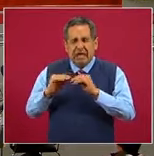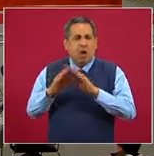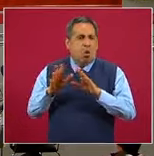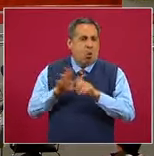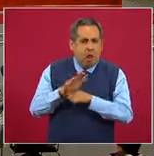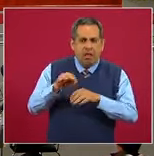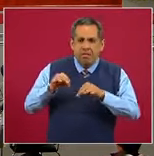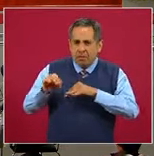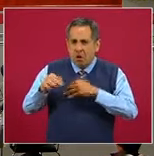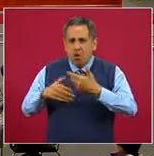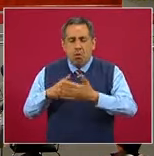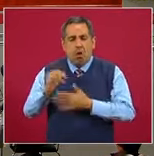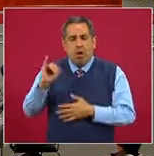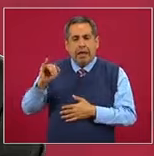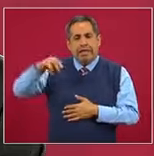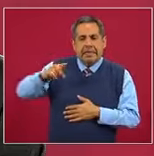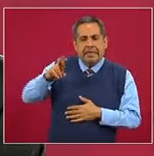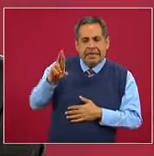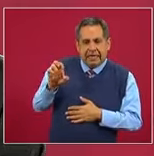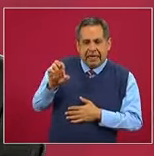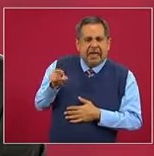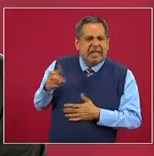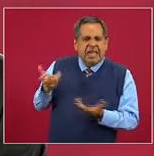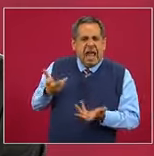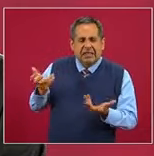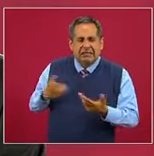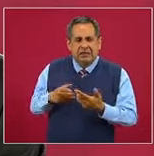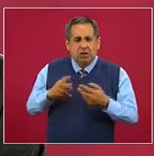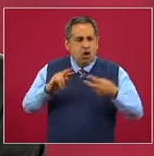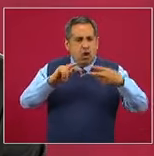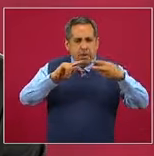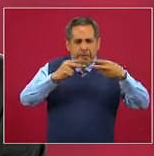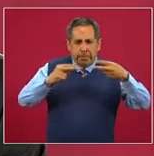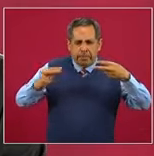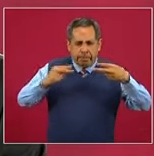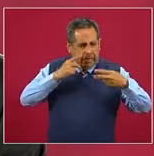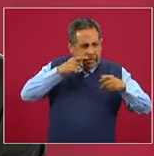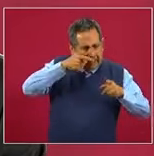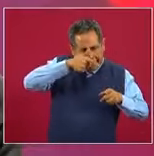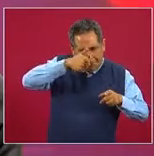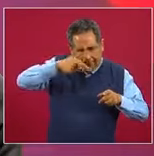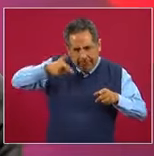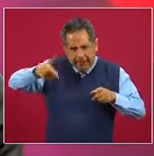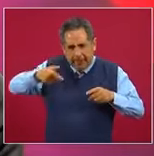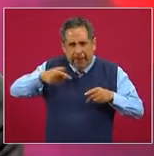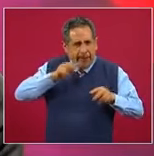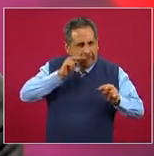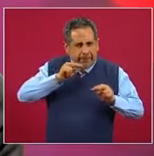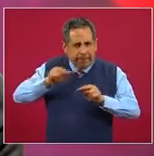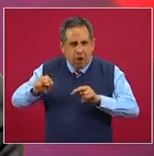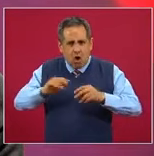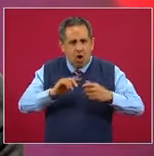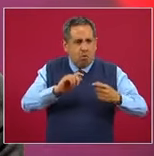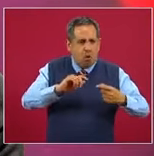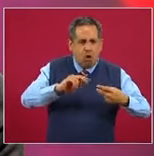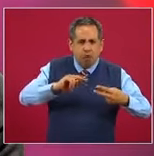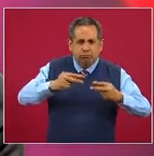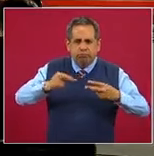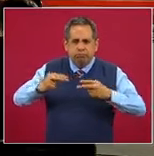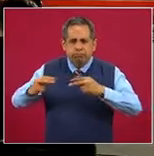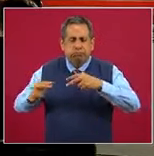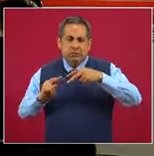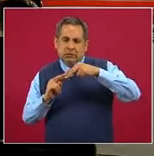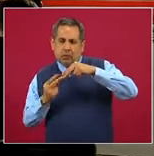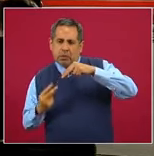trabajo se hace en el INDRE en términos de biología molecular, la secuenciación y el estudio de los clados y los